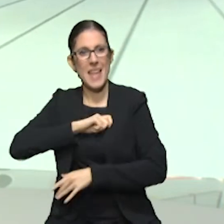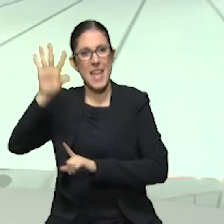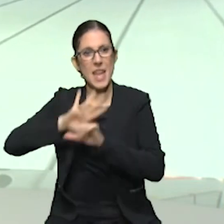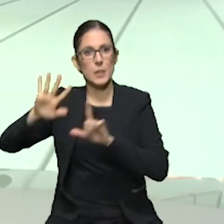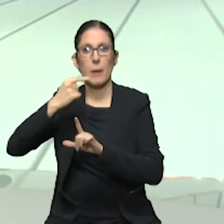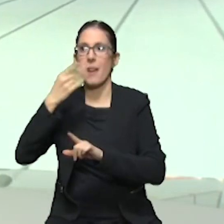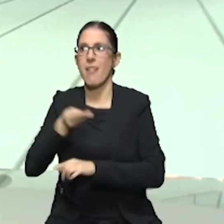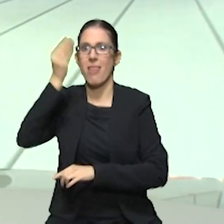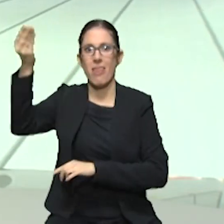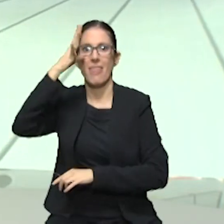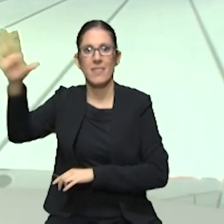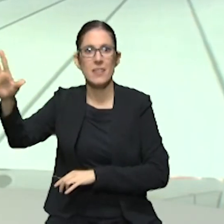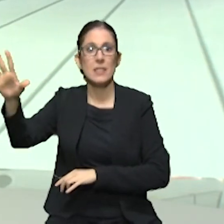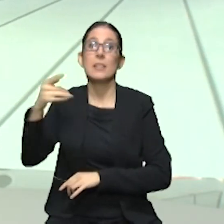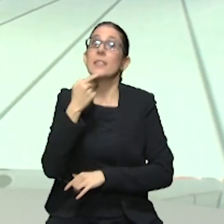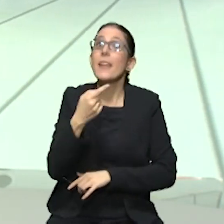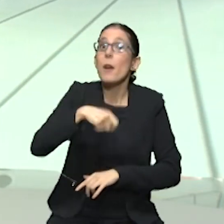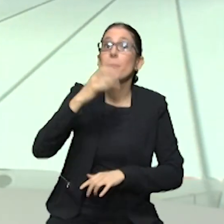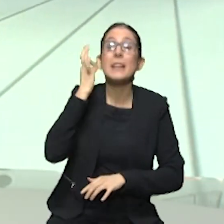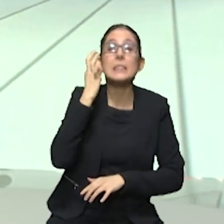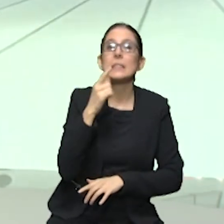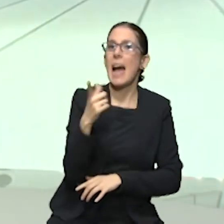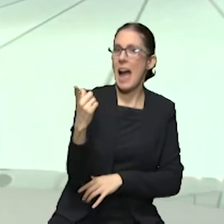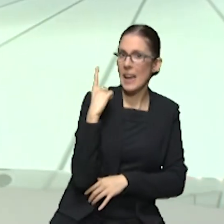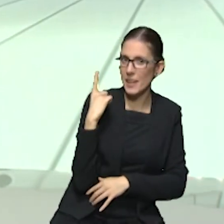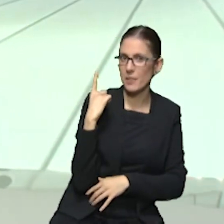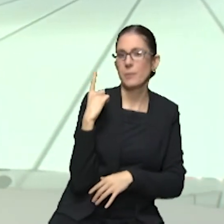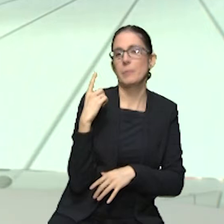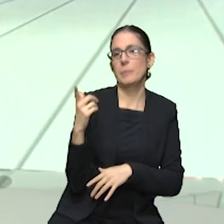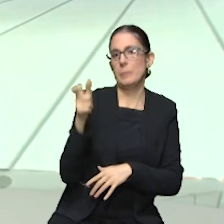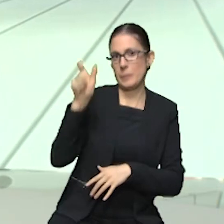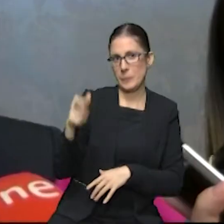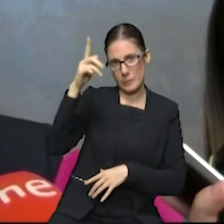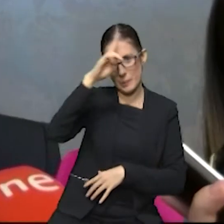Territorial, Carolina Darías, y que está dispuesta a hablar para solucionarlo.